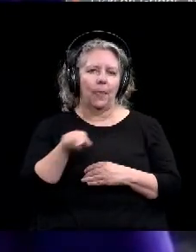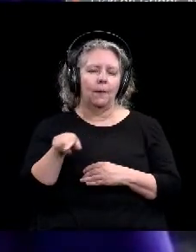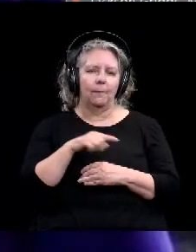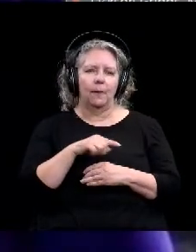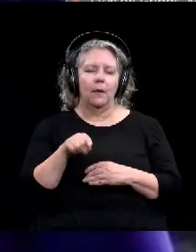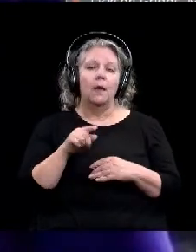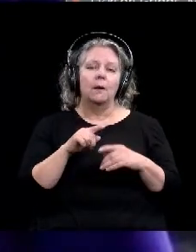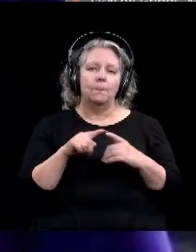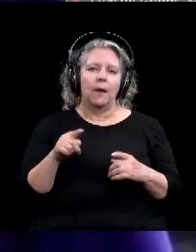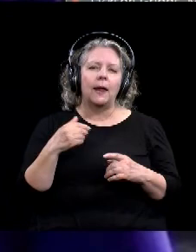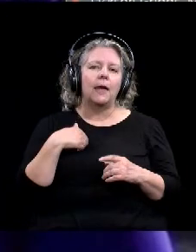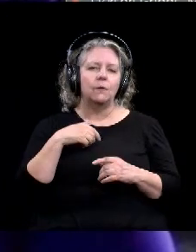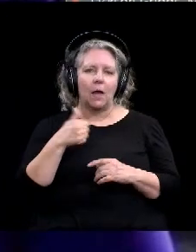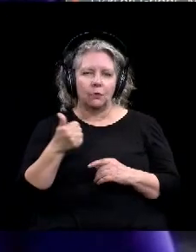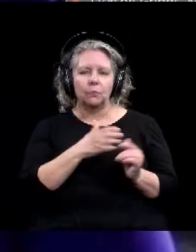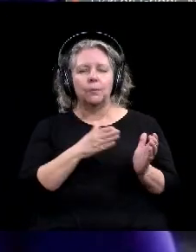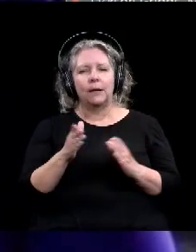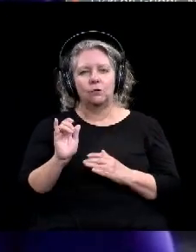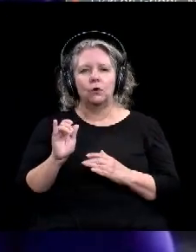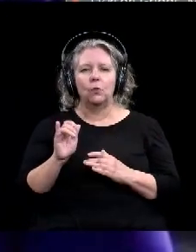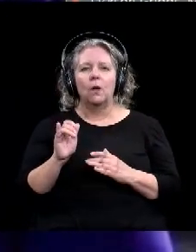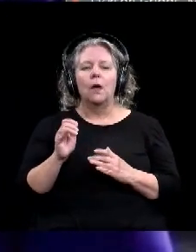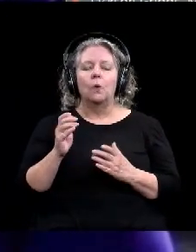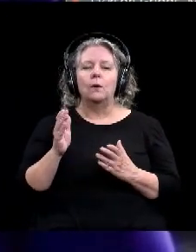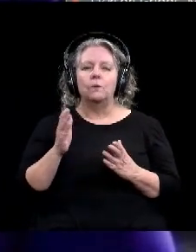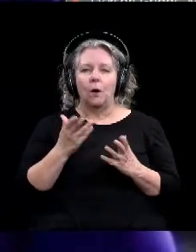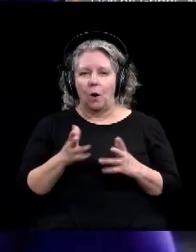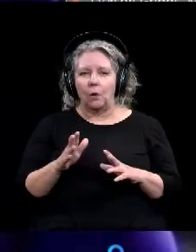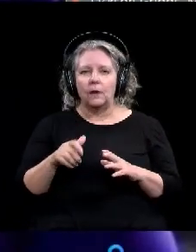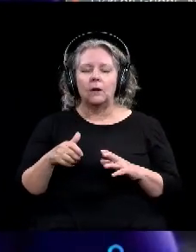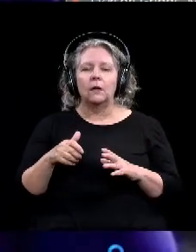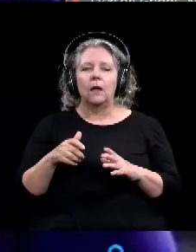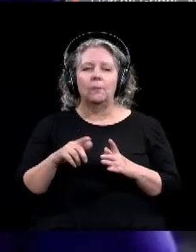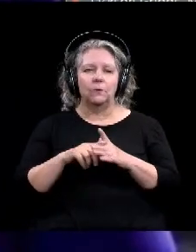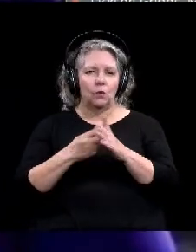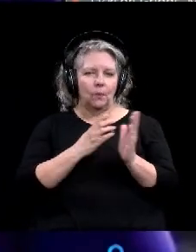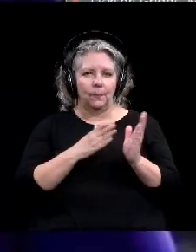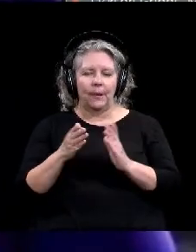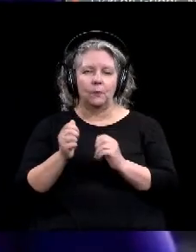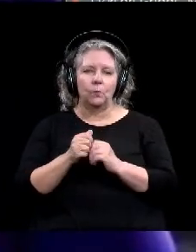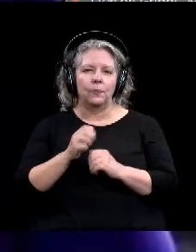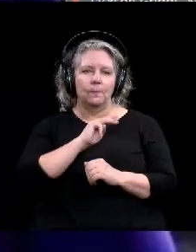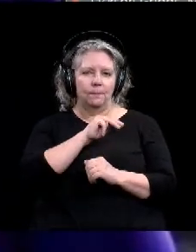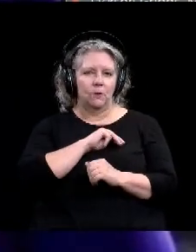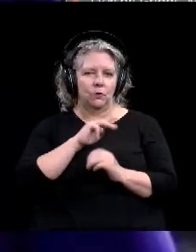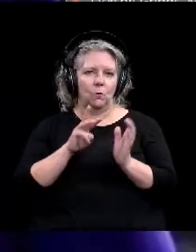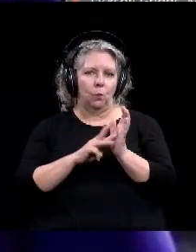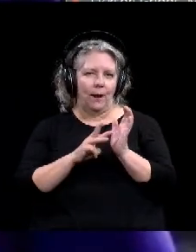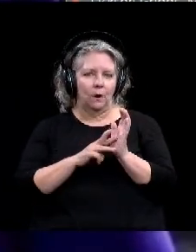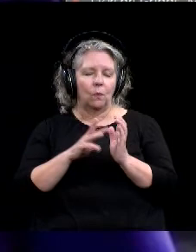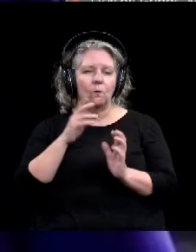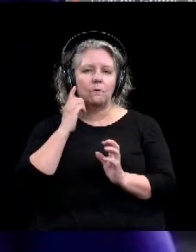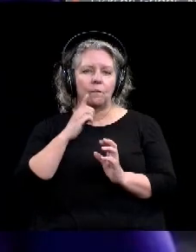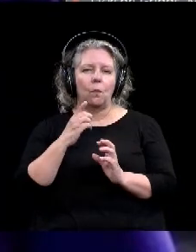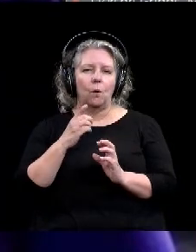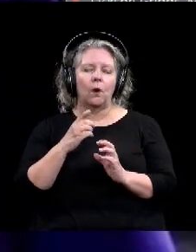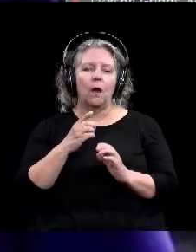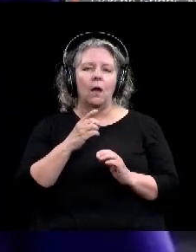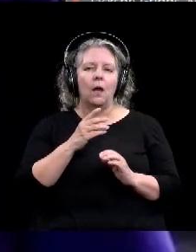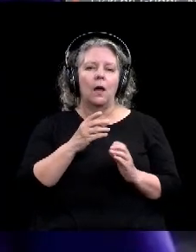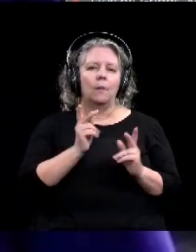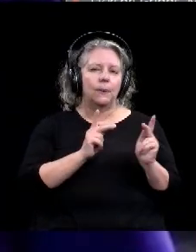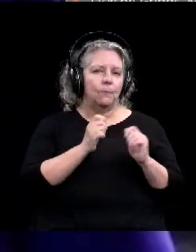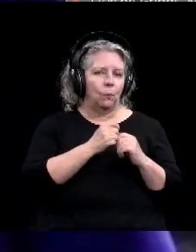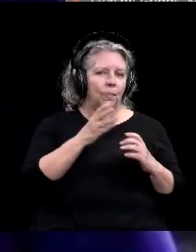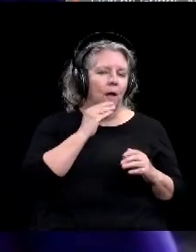para que están procesando estas comunidades que están indígenas que están no tienen